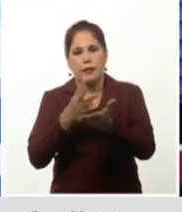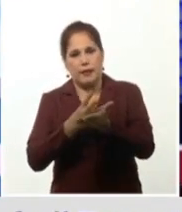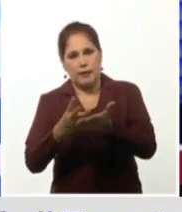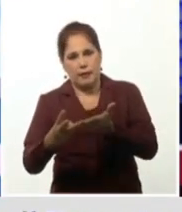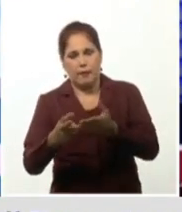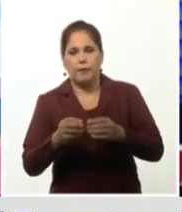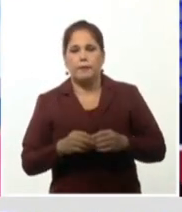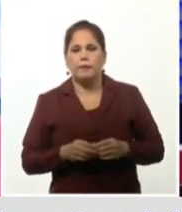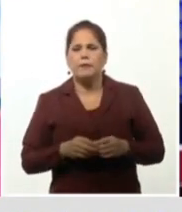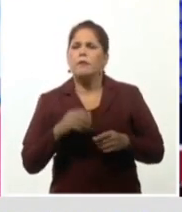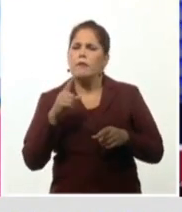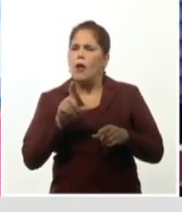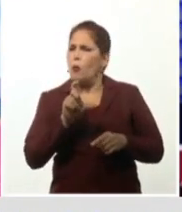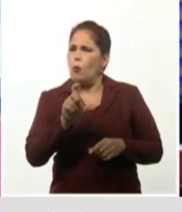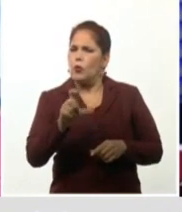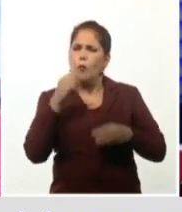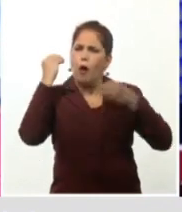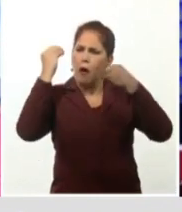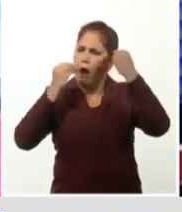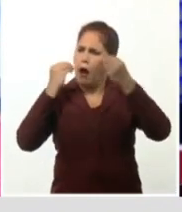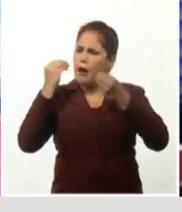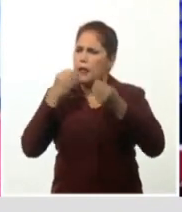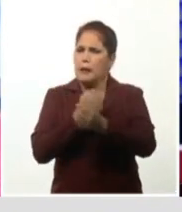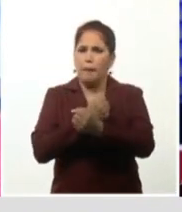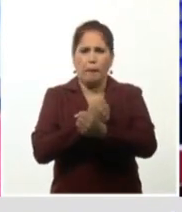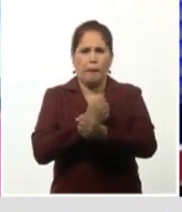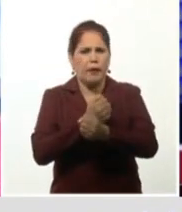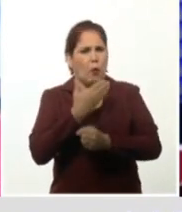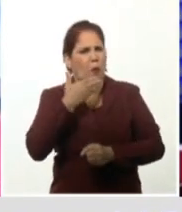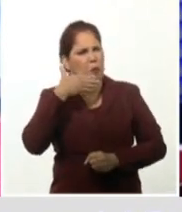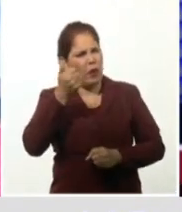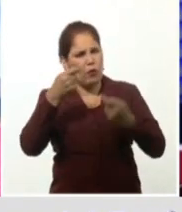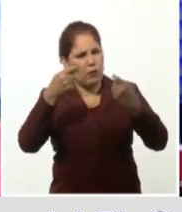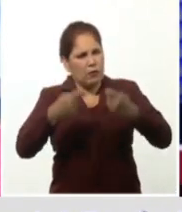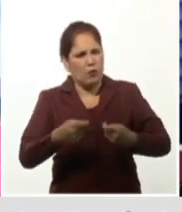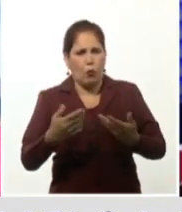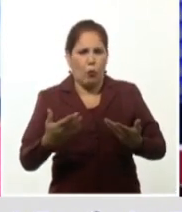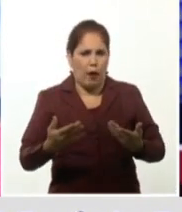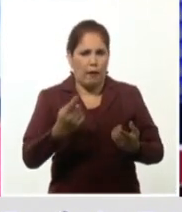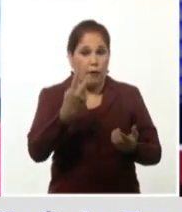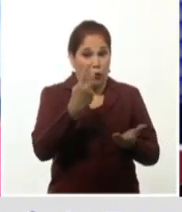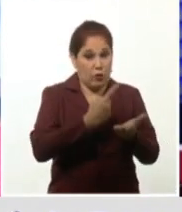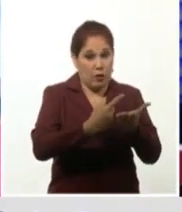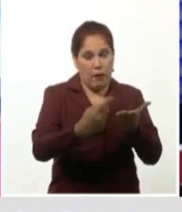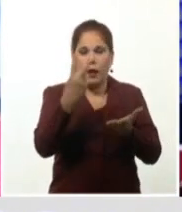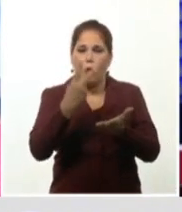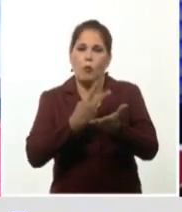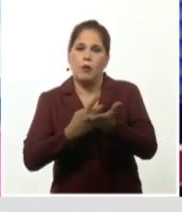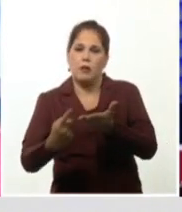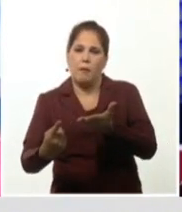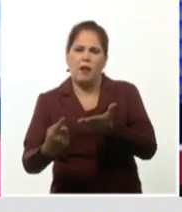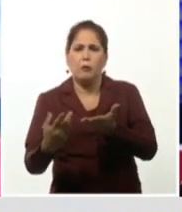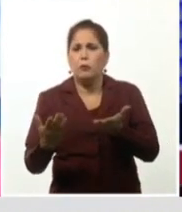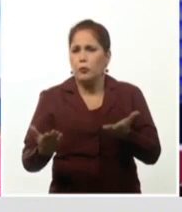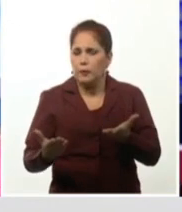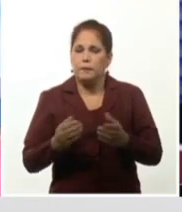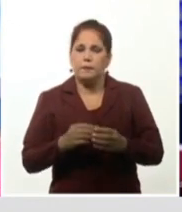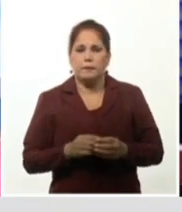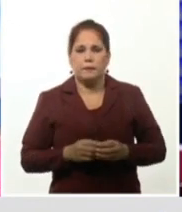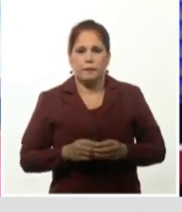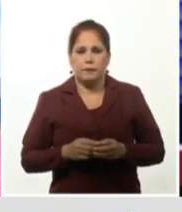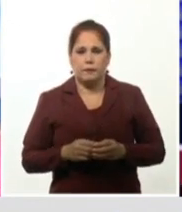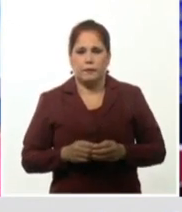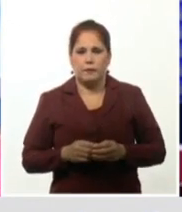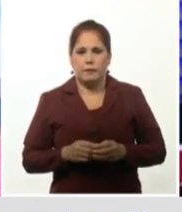así hicimos al final un análisis riesgo-beneficio y una toma de decisión. Este esquema corto de inmunización, que le llamamos corto porque